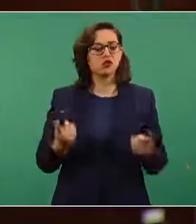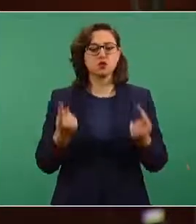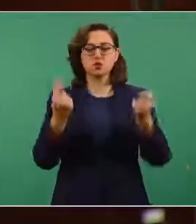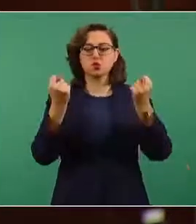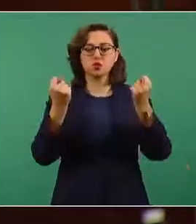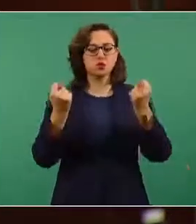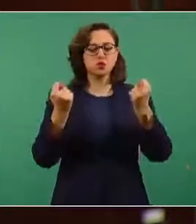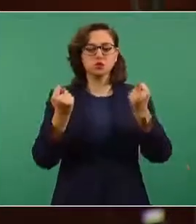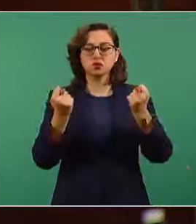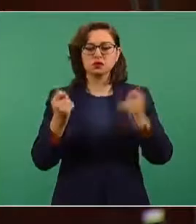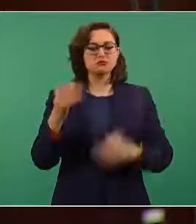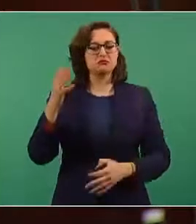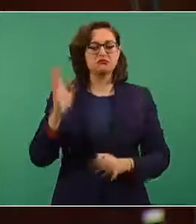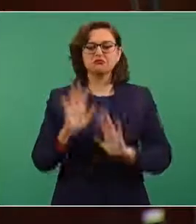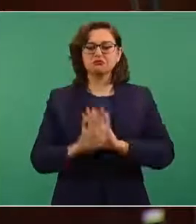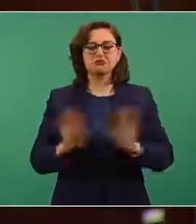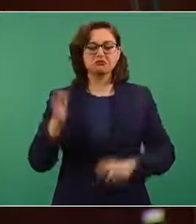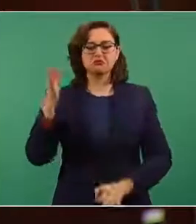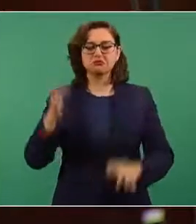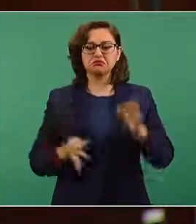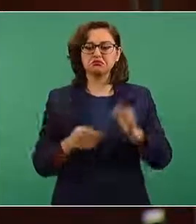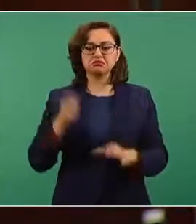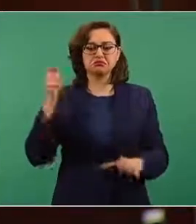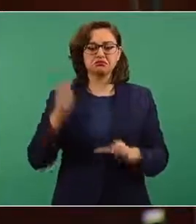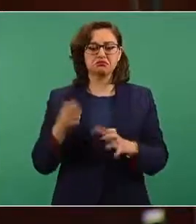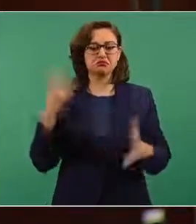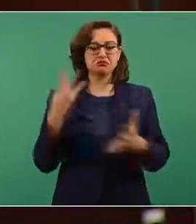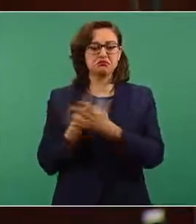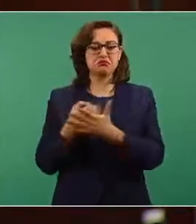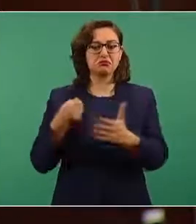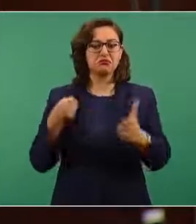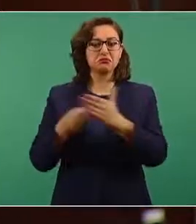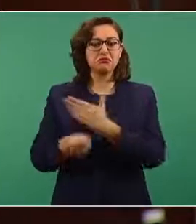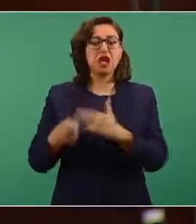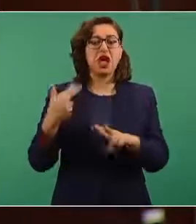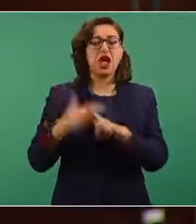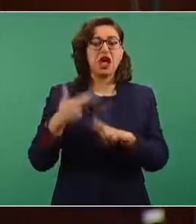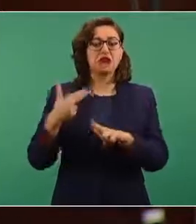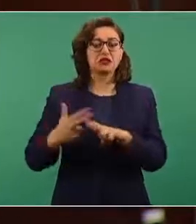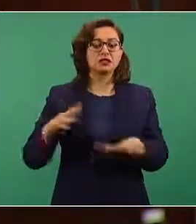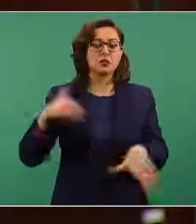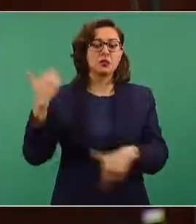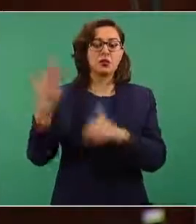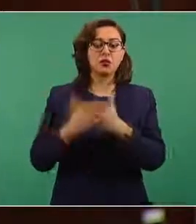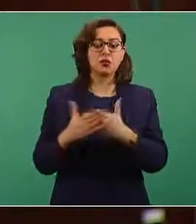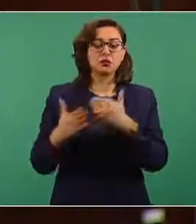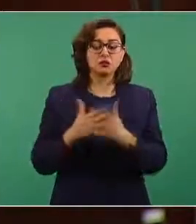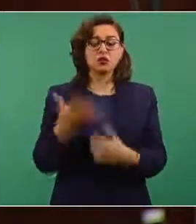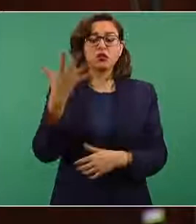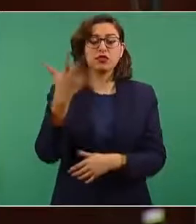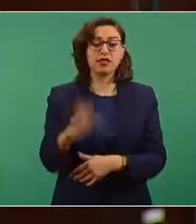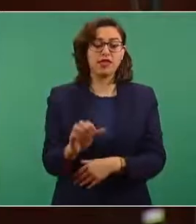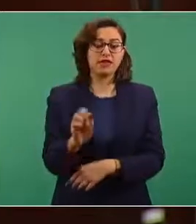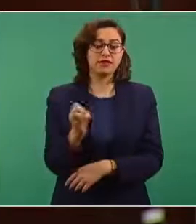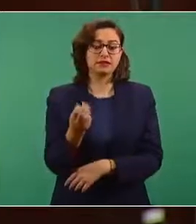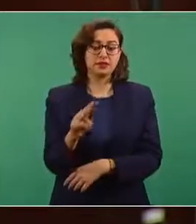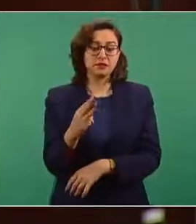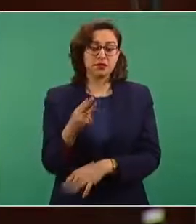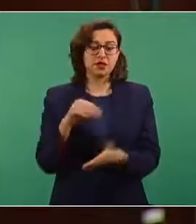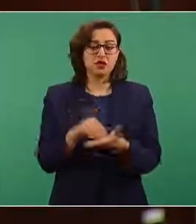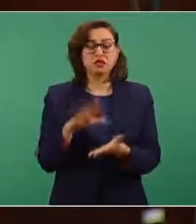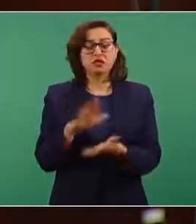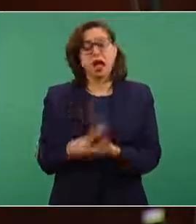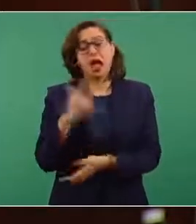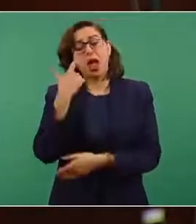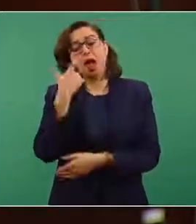lo turna, lo encarcela y hasta el 10 de mayo le van a dar una audiencia para ver si puede salir o